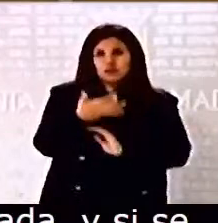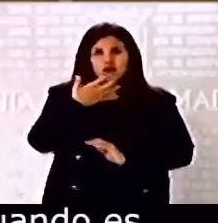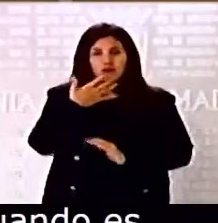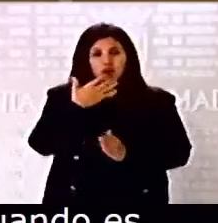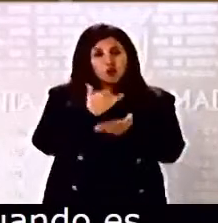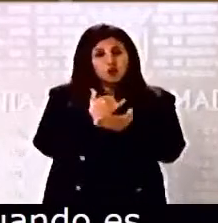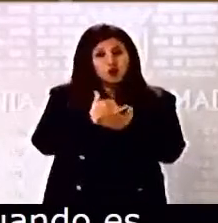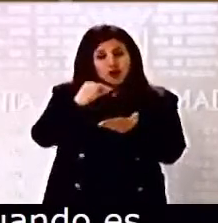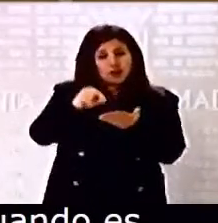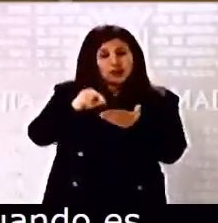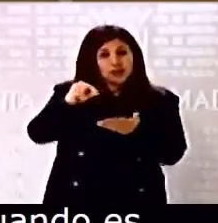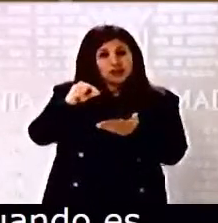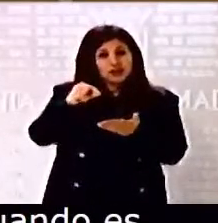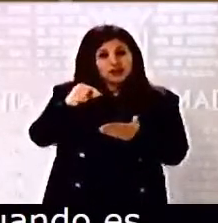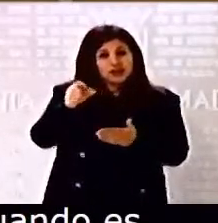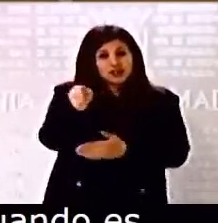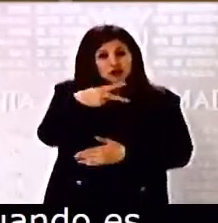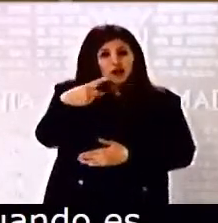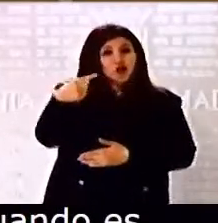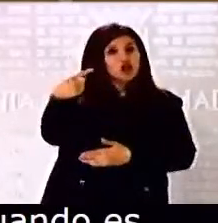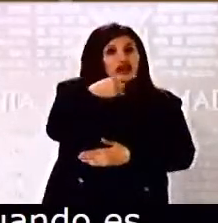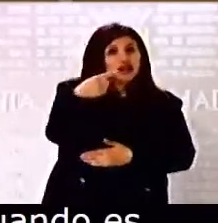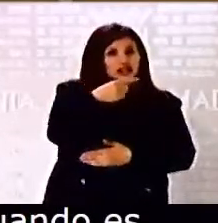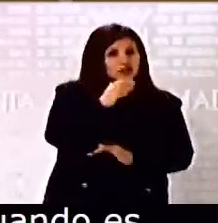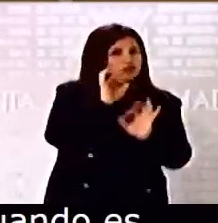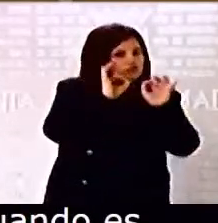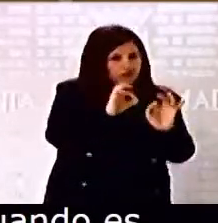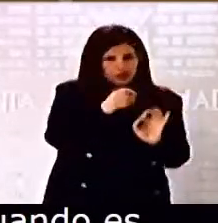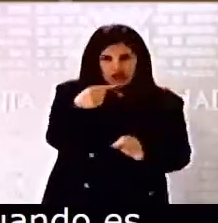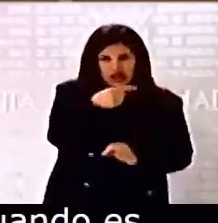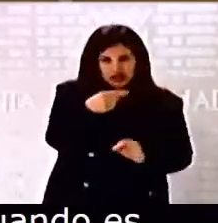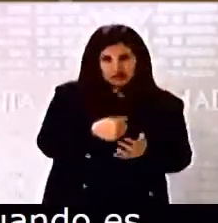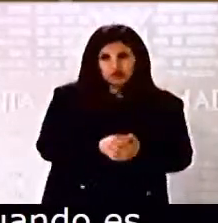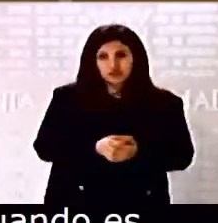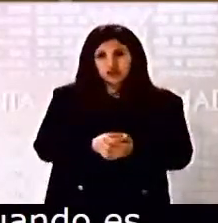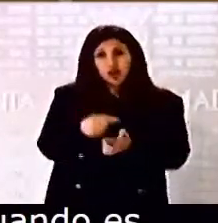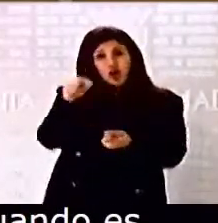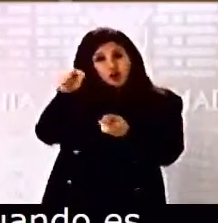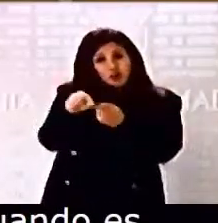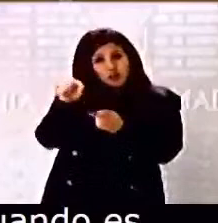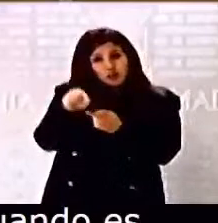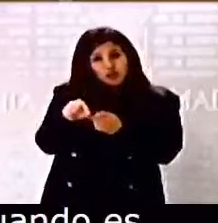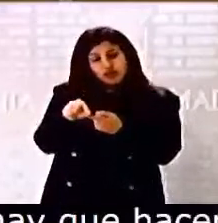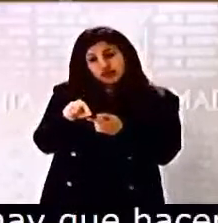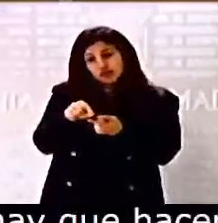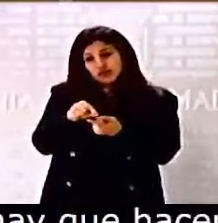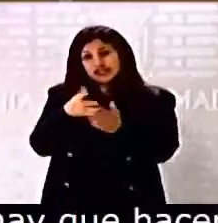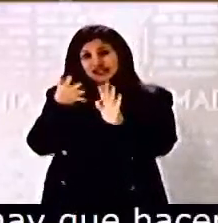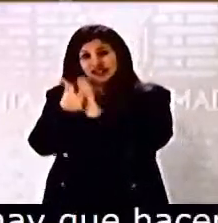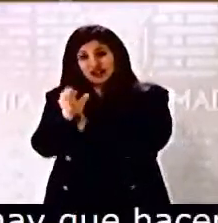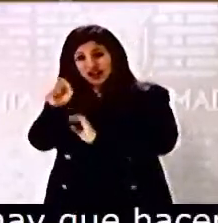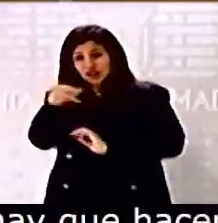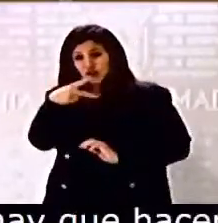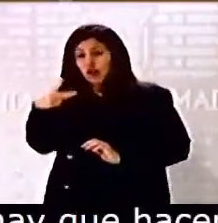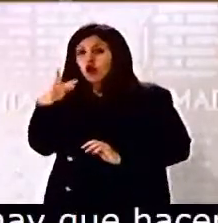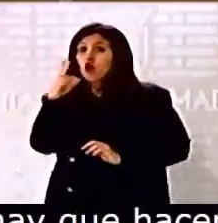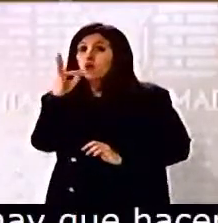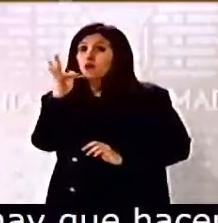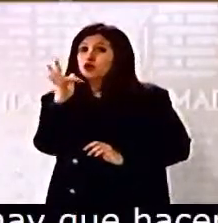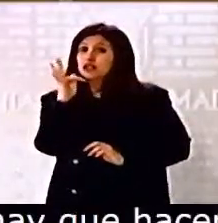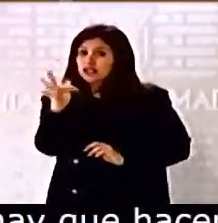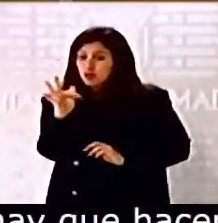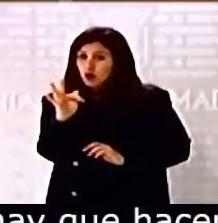negativo es negativo y no hay que hacer nada más. Si es positivo y lo que se le ha hecho es un test de antígeno, posteriormente